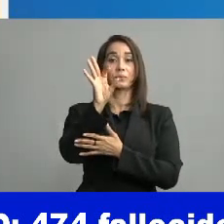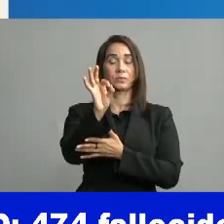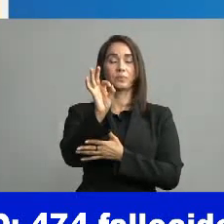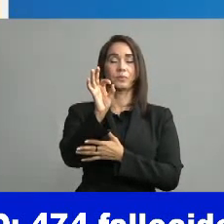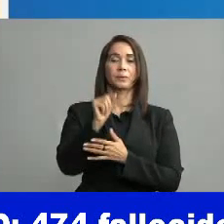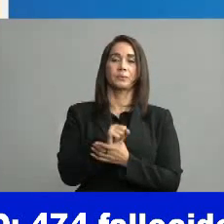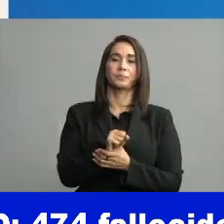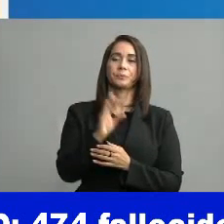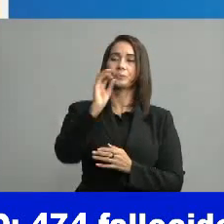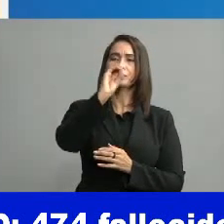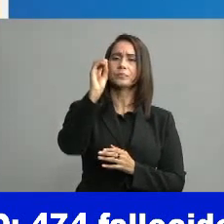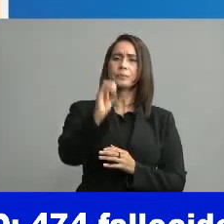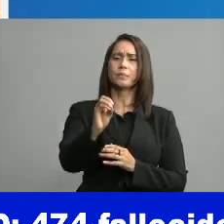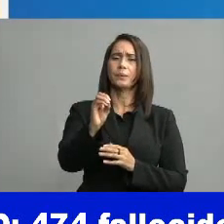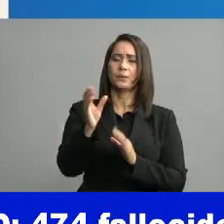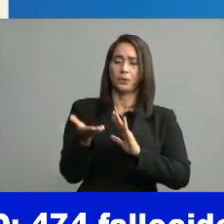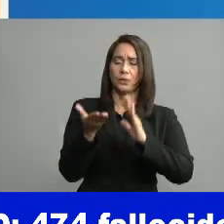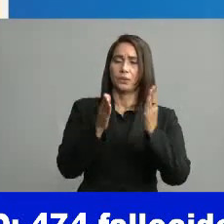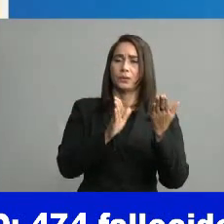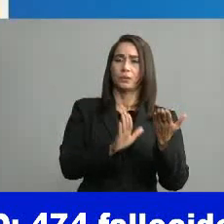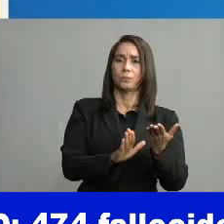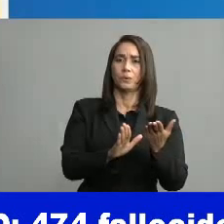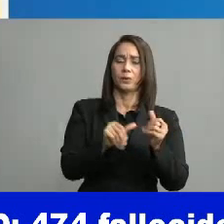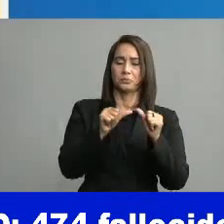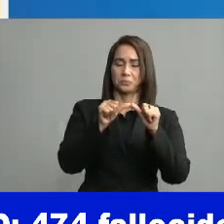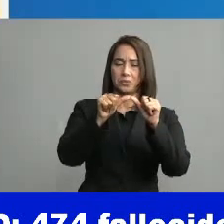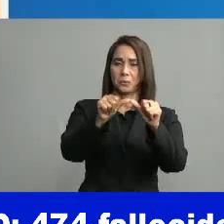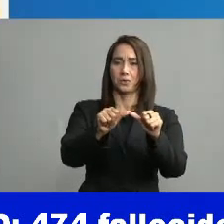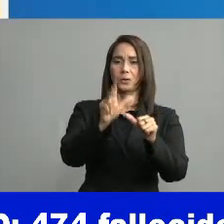La tasa de letalidad se sitúa en